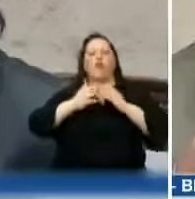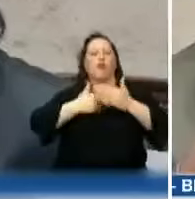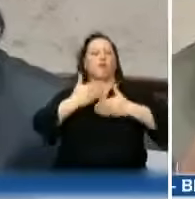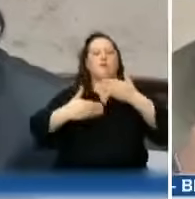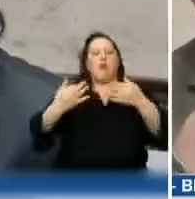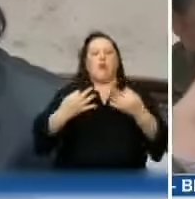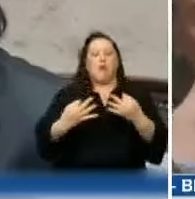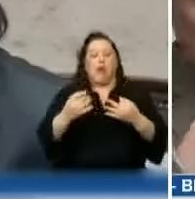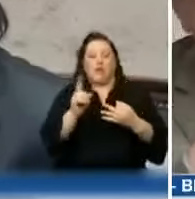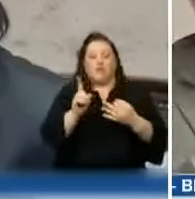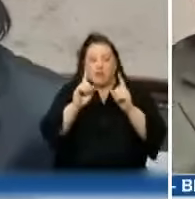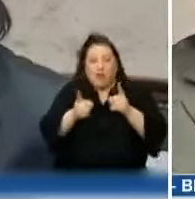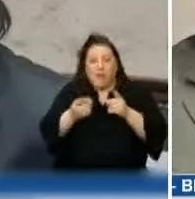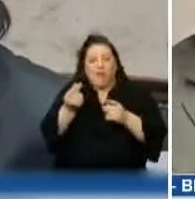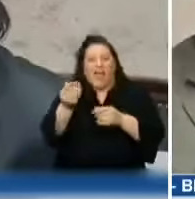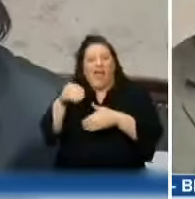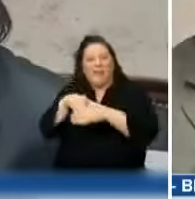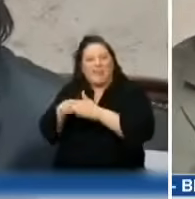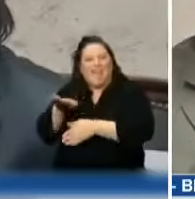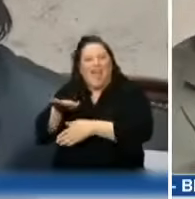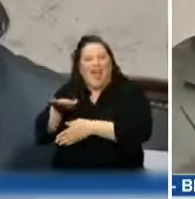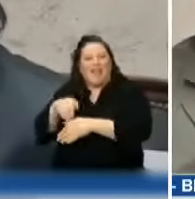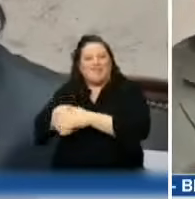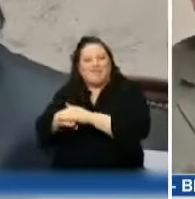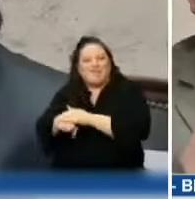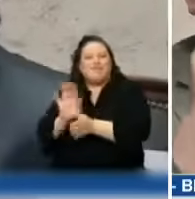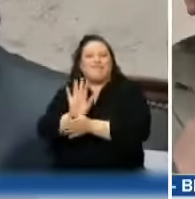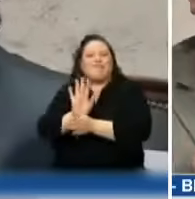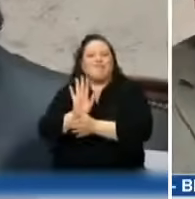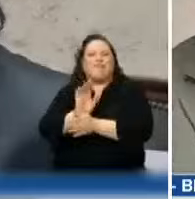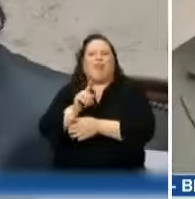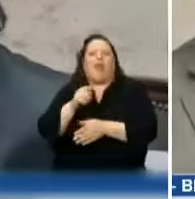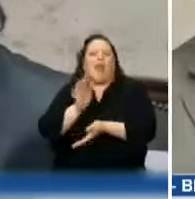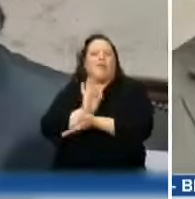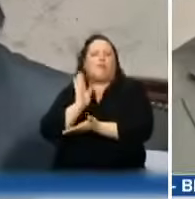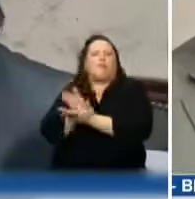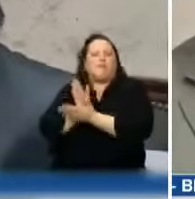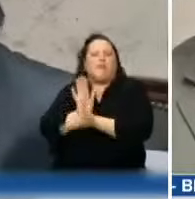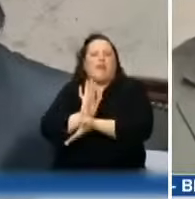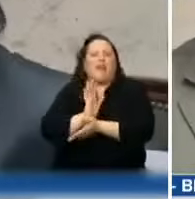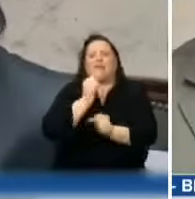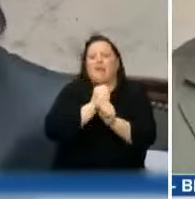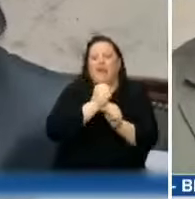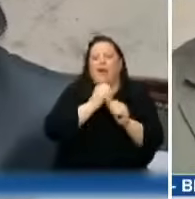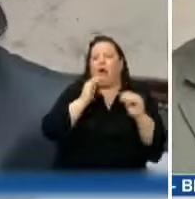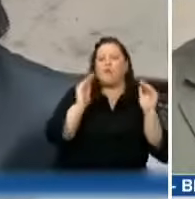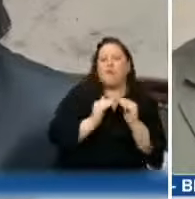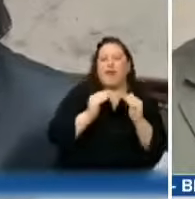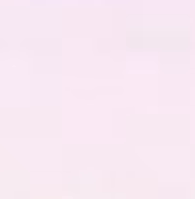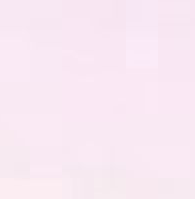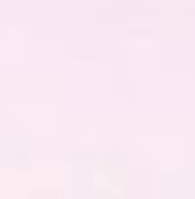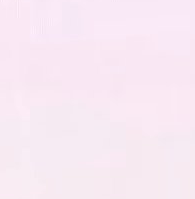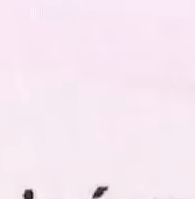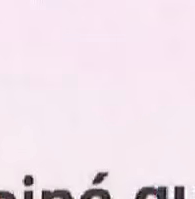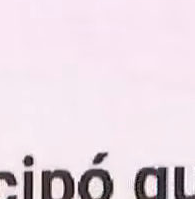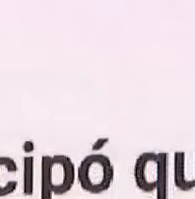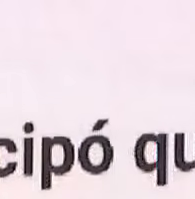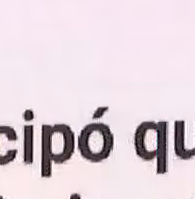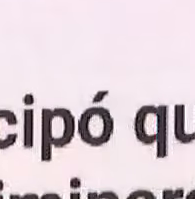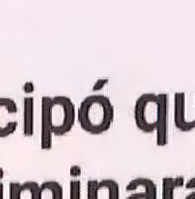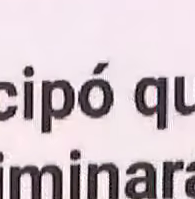ideología política. Ahora bien, Juntos por el Cambio pareciera quedar, obviamente, del otro lado, aislados y con un discurso que no se contó de